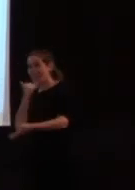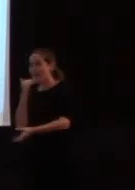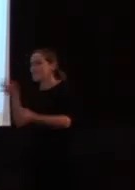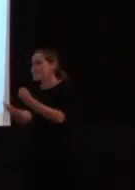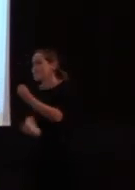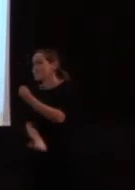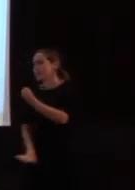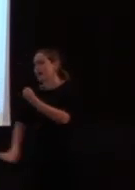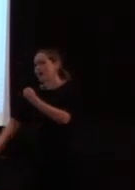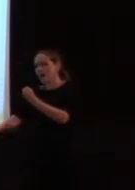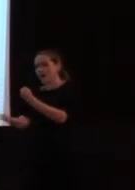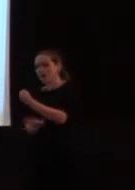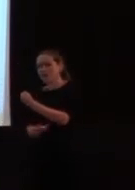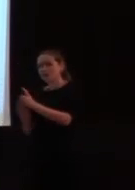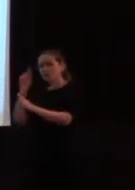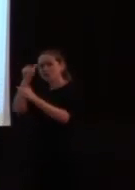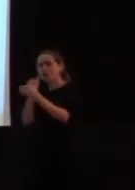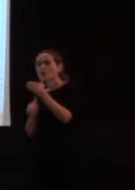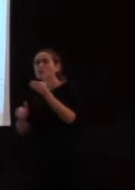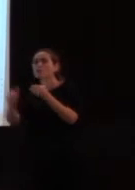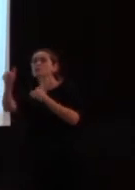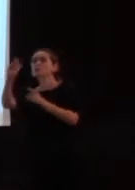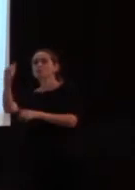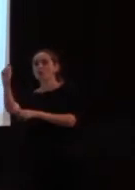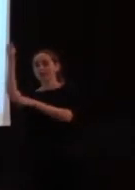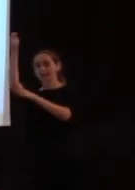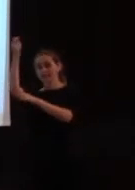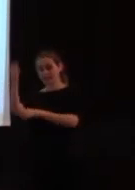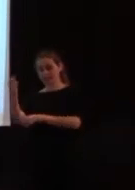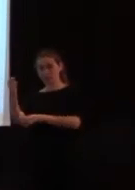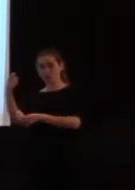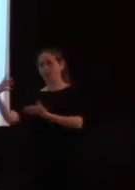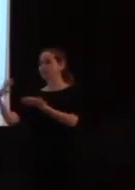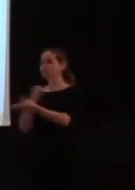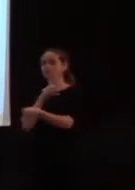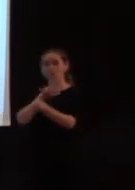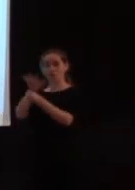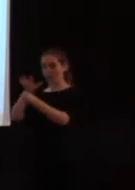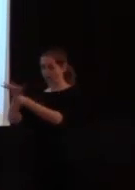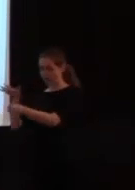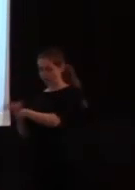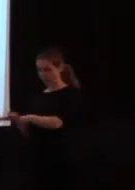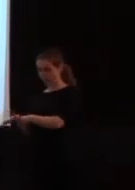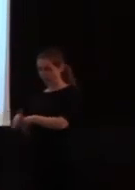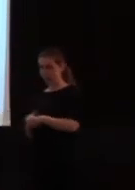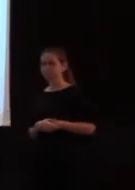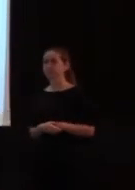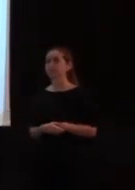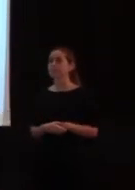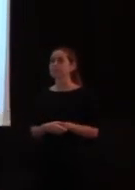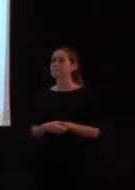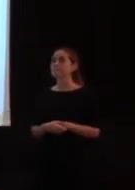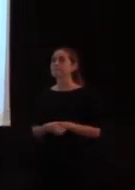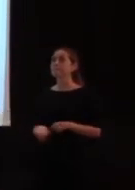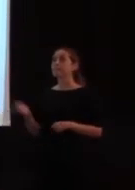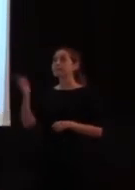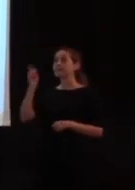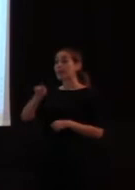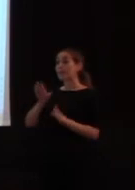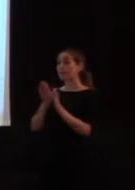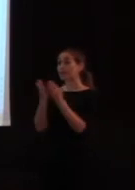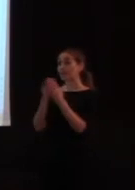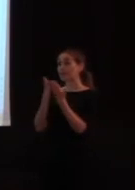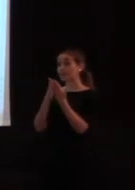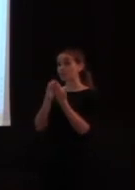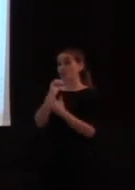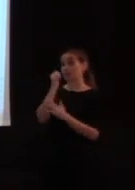éxito en su vida personal, en su vida profesional y en su vida social. Después, más adelante, tenéis, bueno, este mismo libro, los que queréis